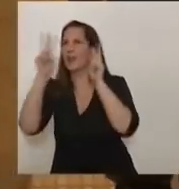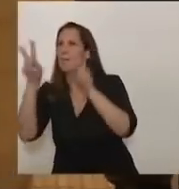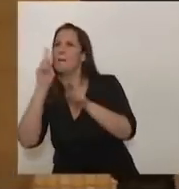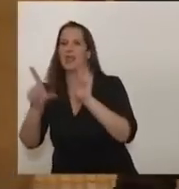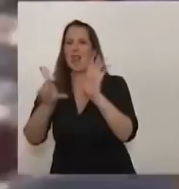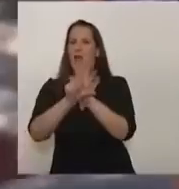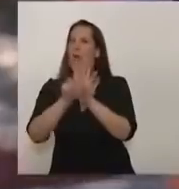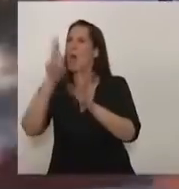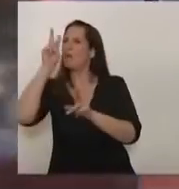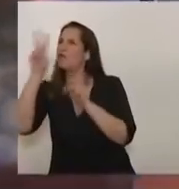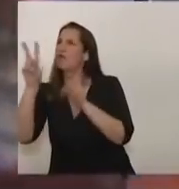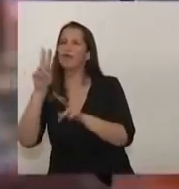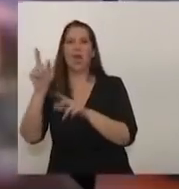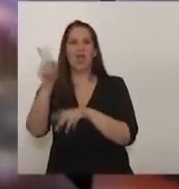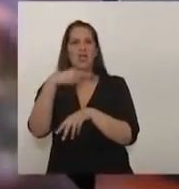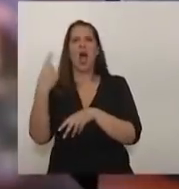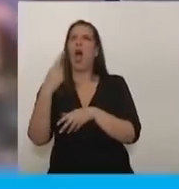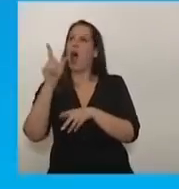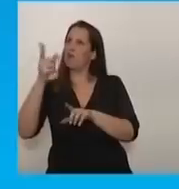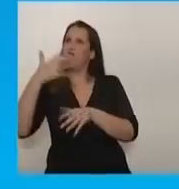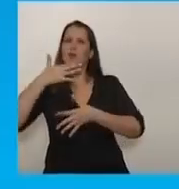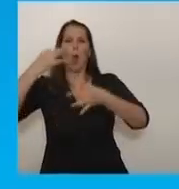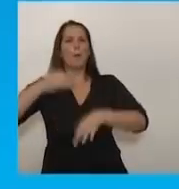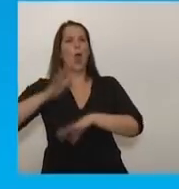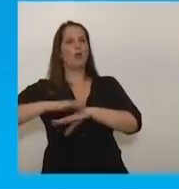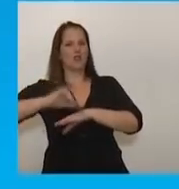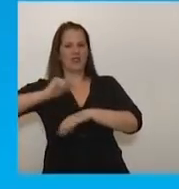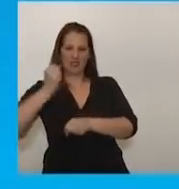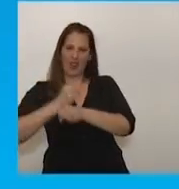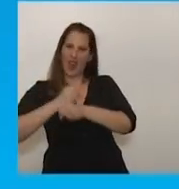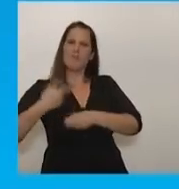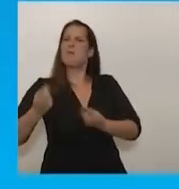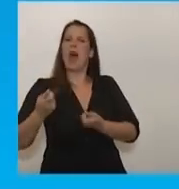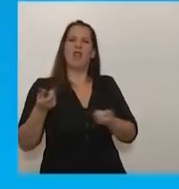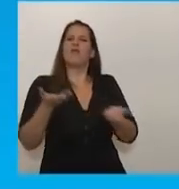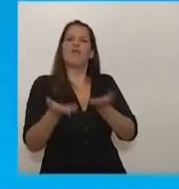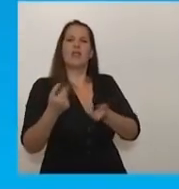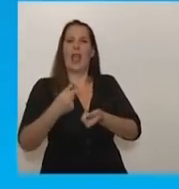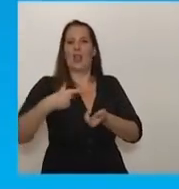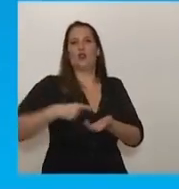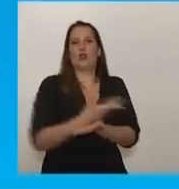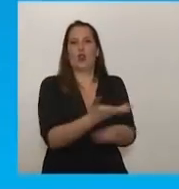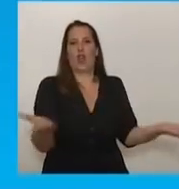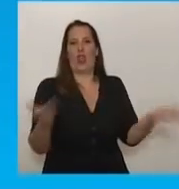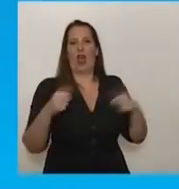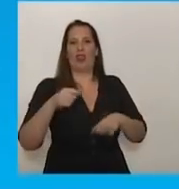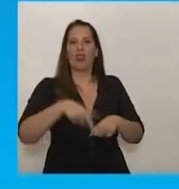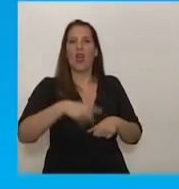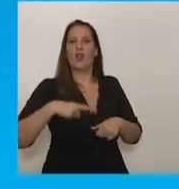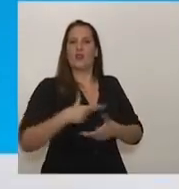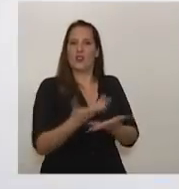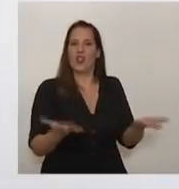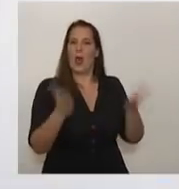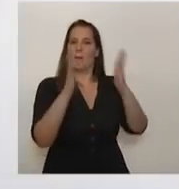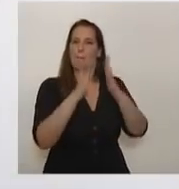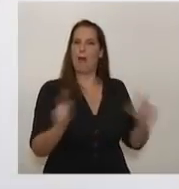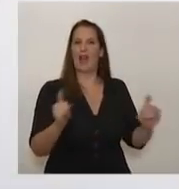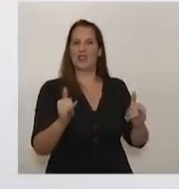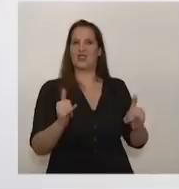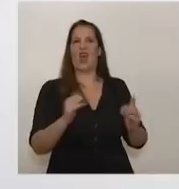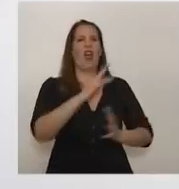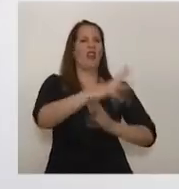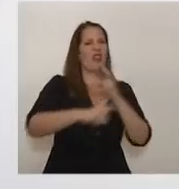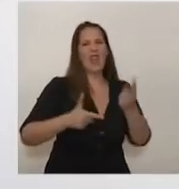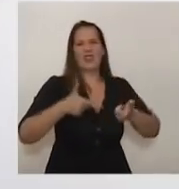claro y comprometidas en servir a la sociedad. Y dejamos una sociedad en paz, con menos delitos. En estos